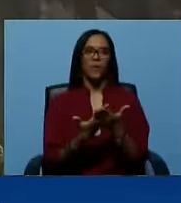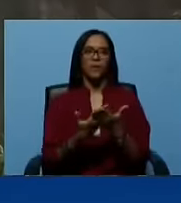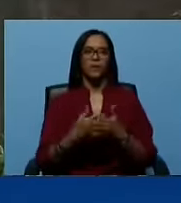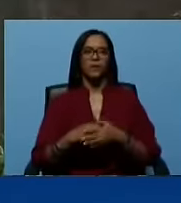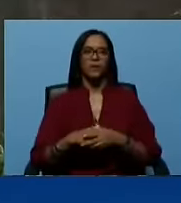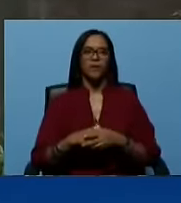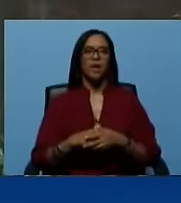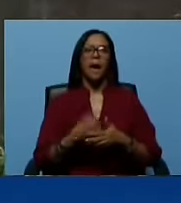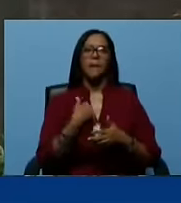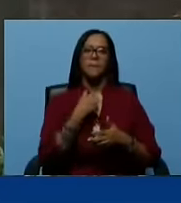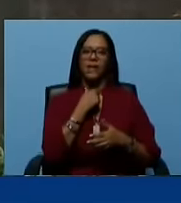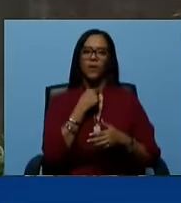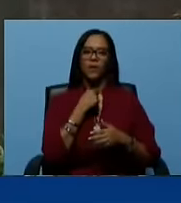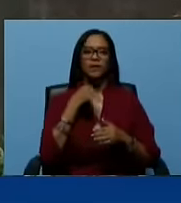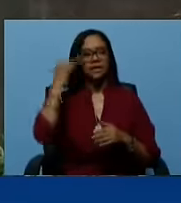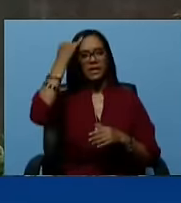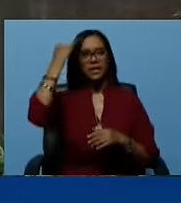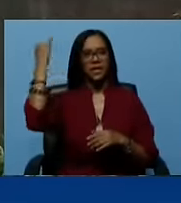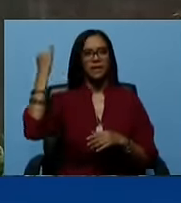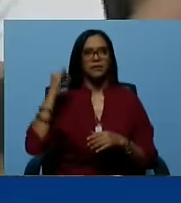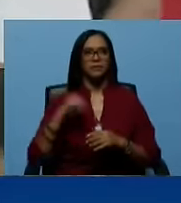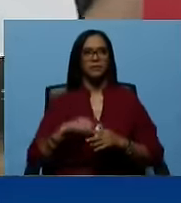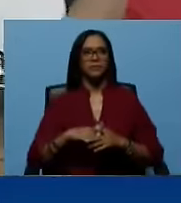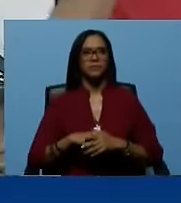a mí me gusta esta idea,